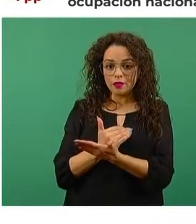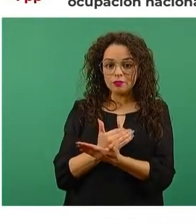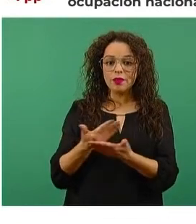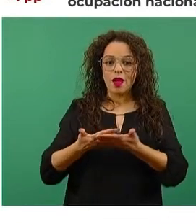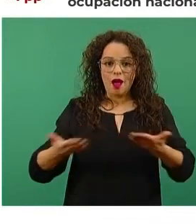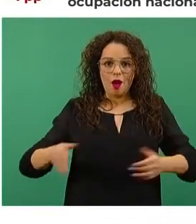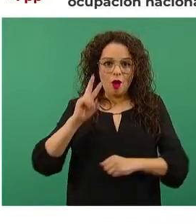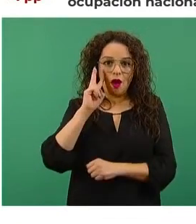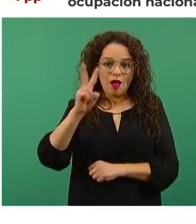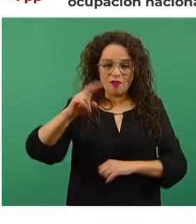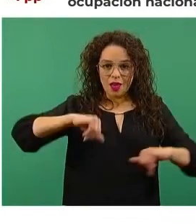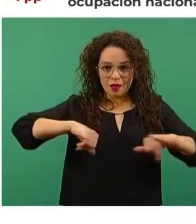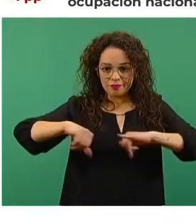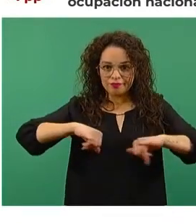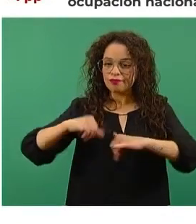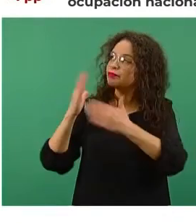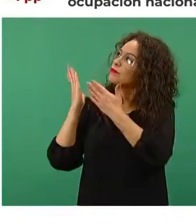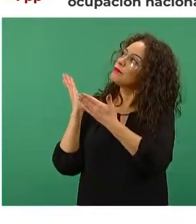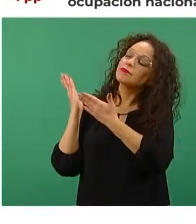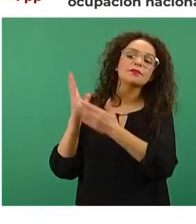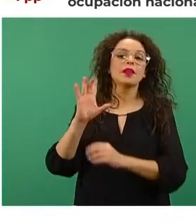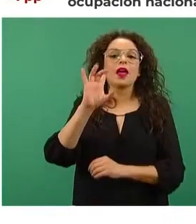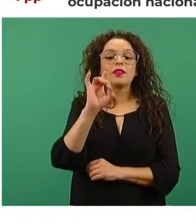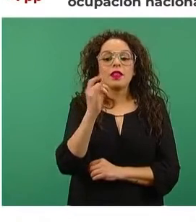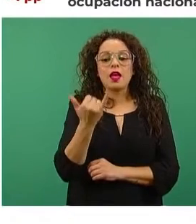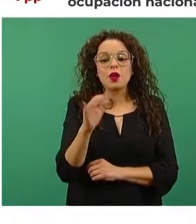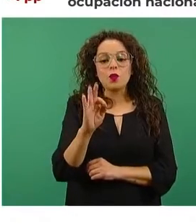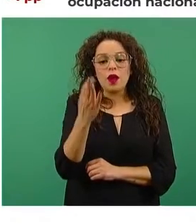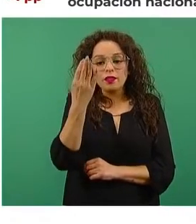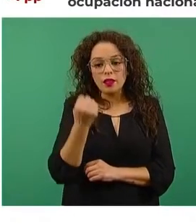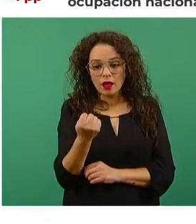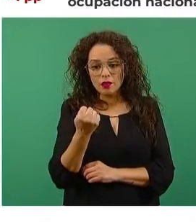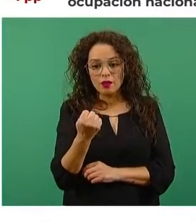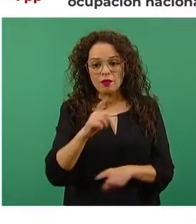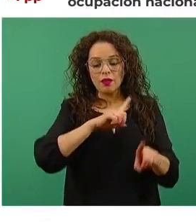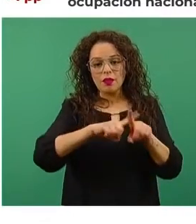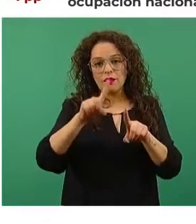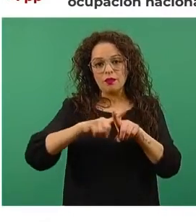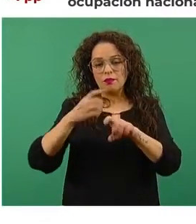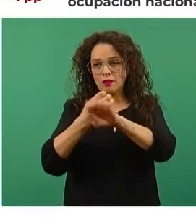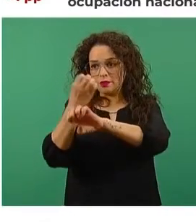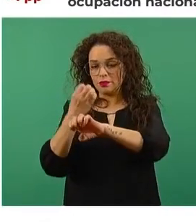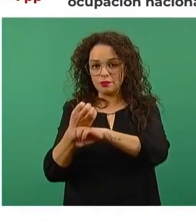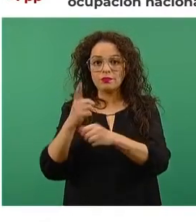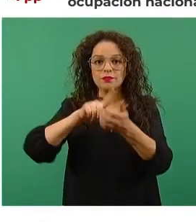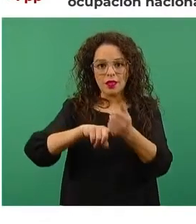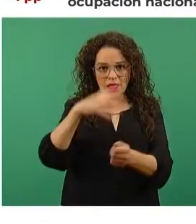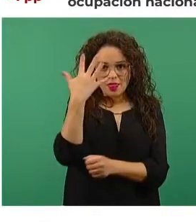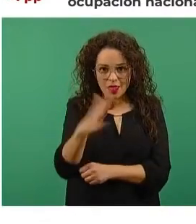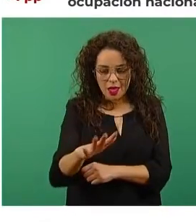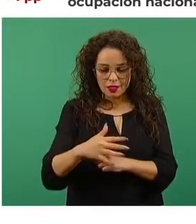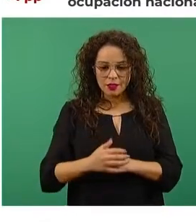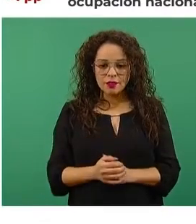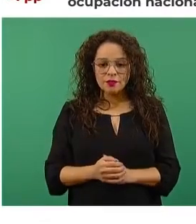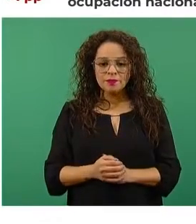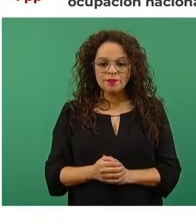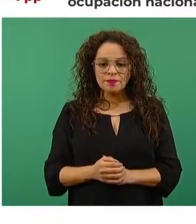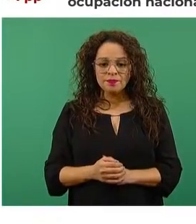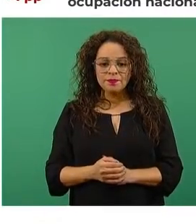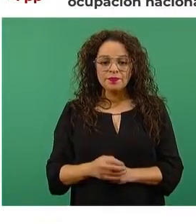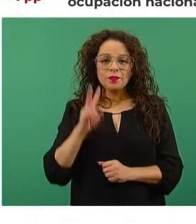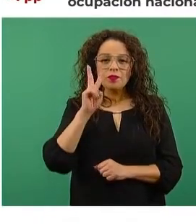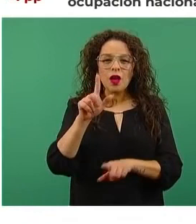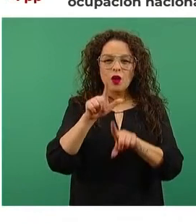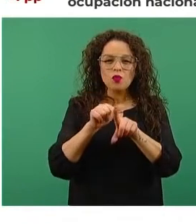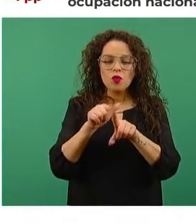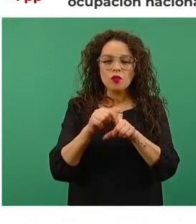ver en un rango entre 30 y 49 a 10 entidades federativas, que además las encuentran